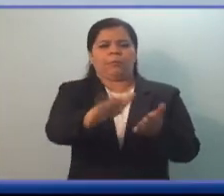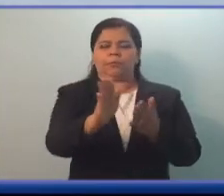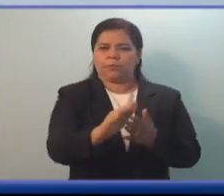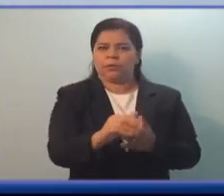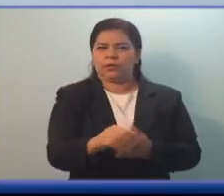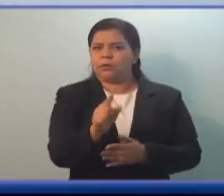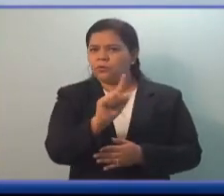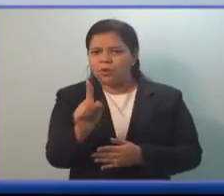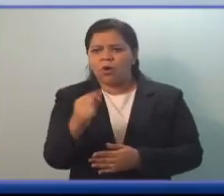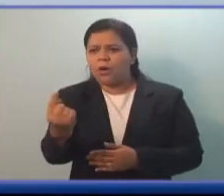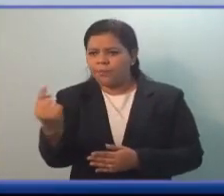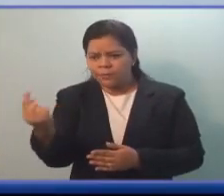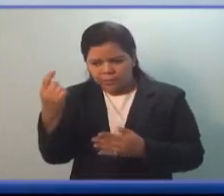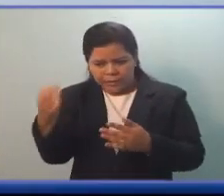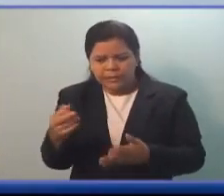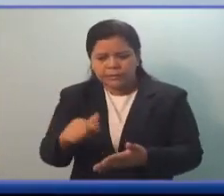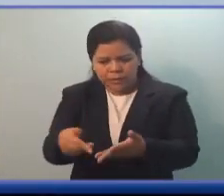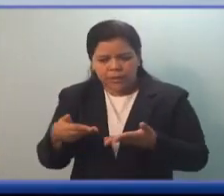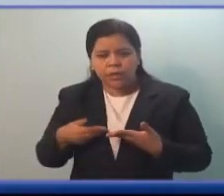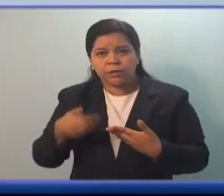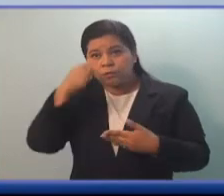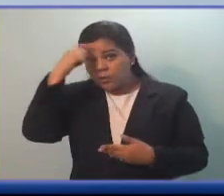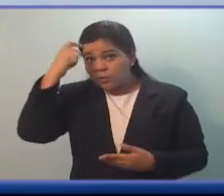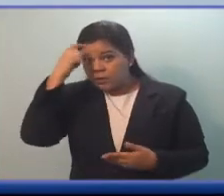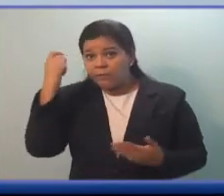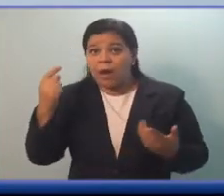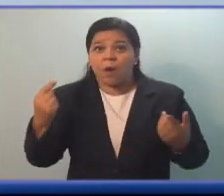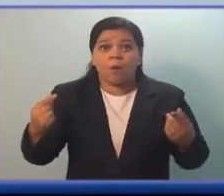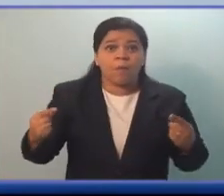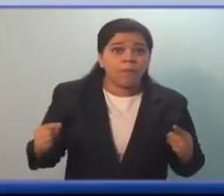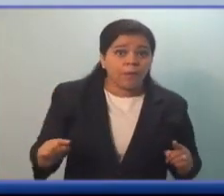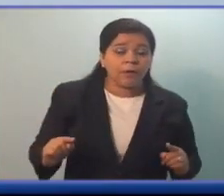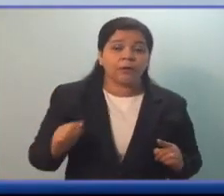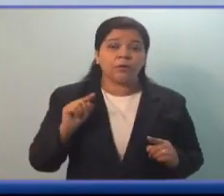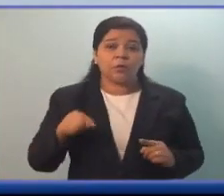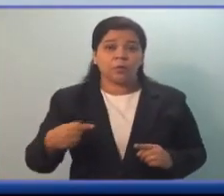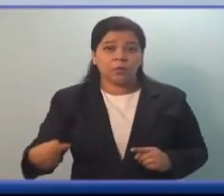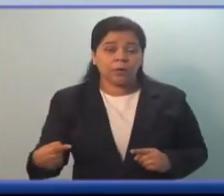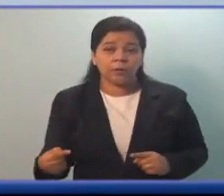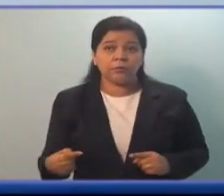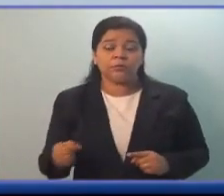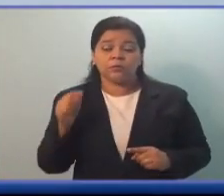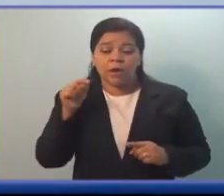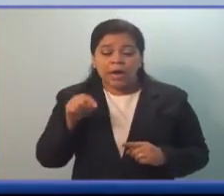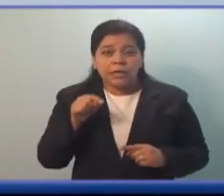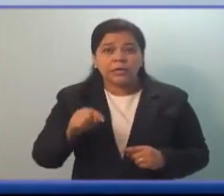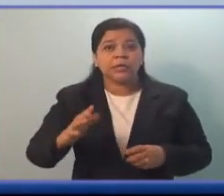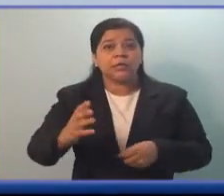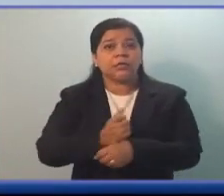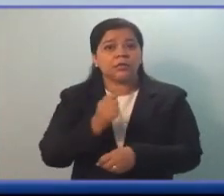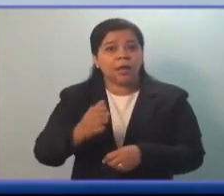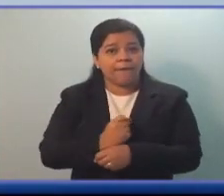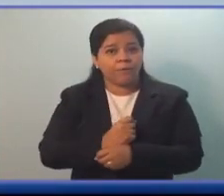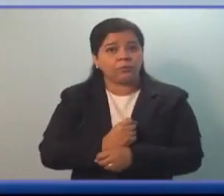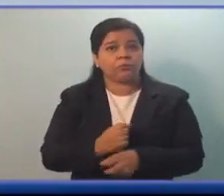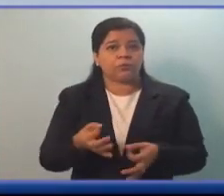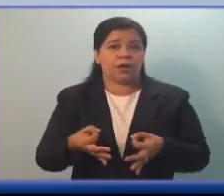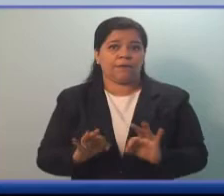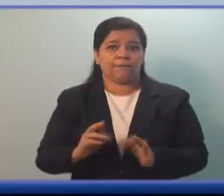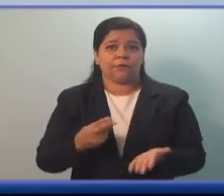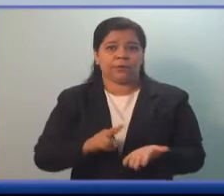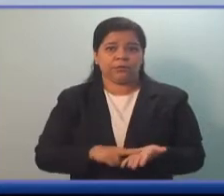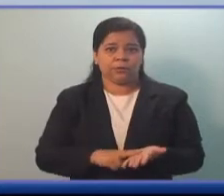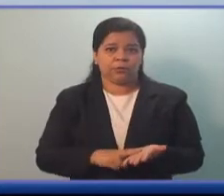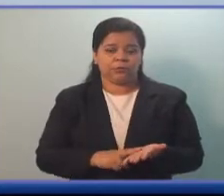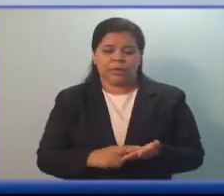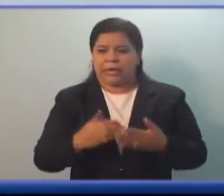tiene derecho al trabajo. El asunto es cuando de esos mecanismos se abusa y precisamente no